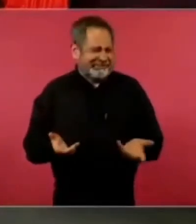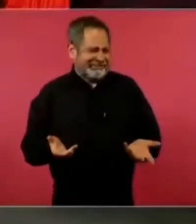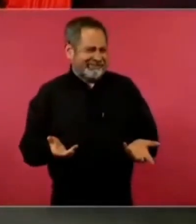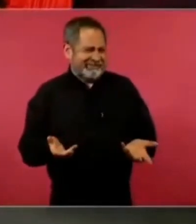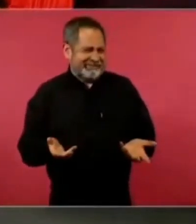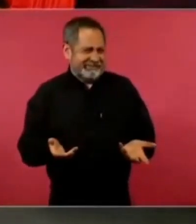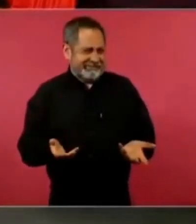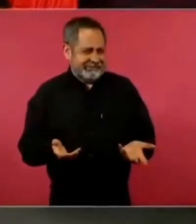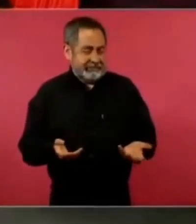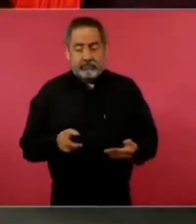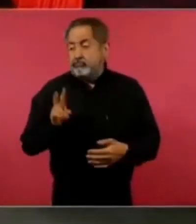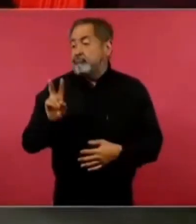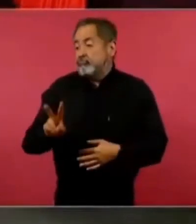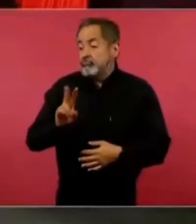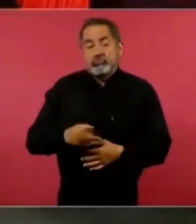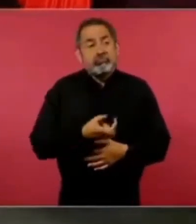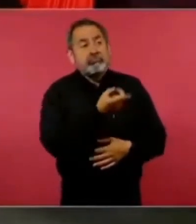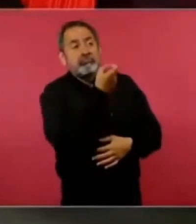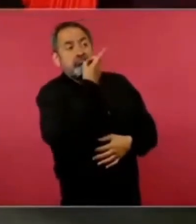protección